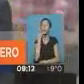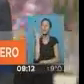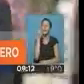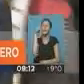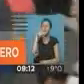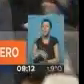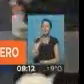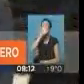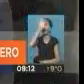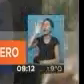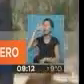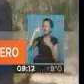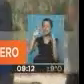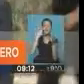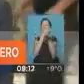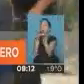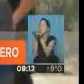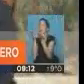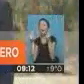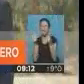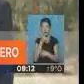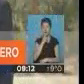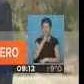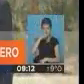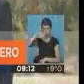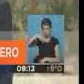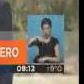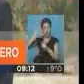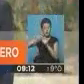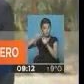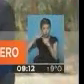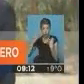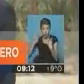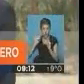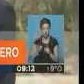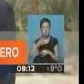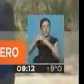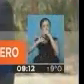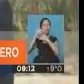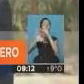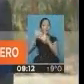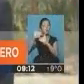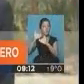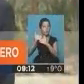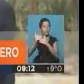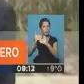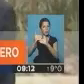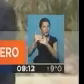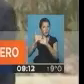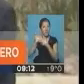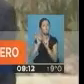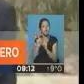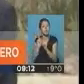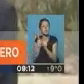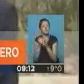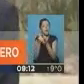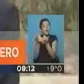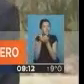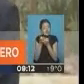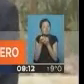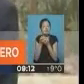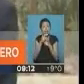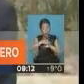provincias porque Santiago puede tener un desarrollo basado en el conocimiento. Para eso necesita formar a jóvenes